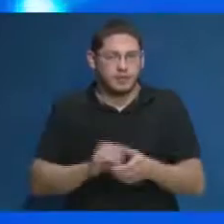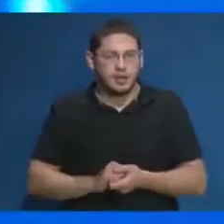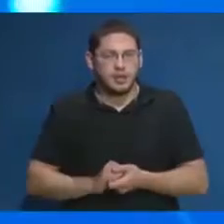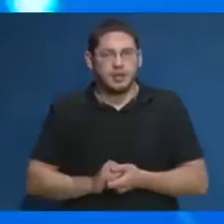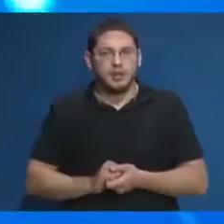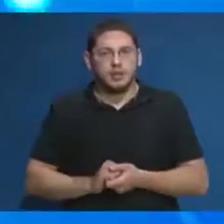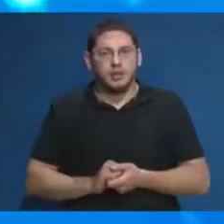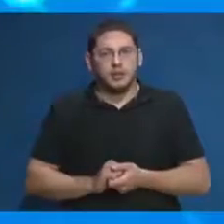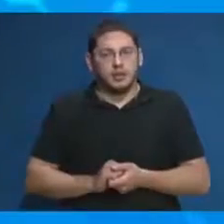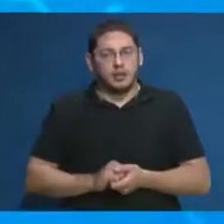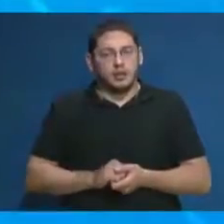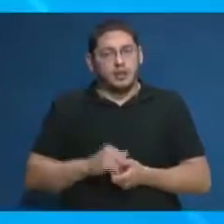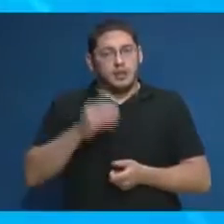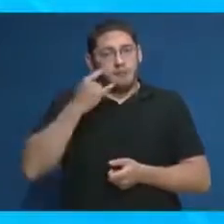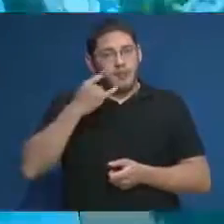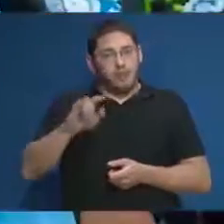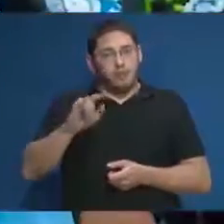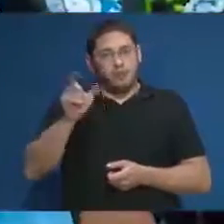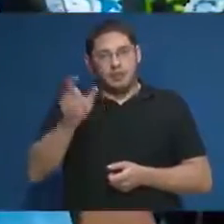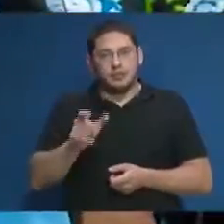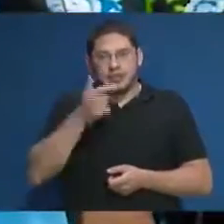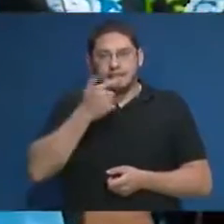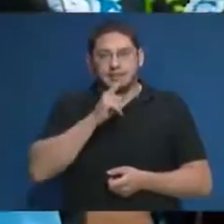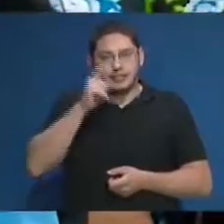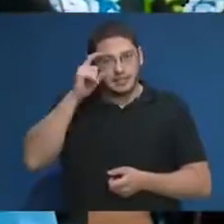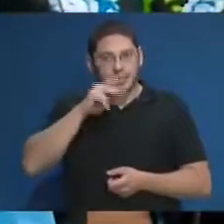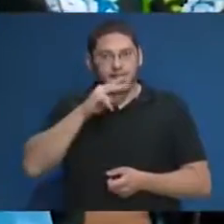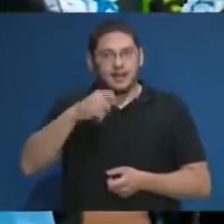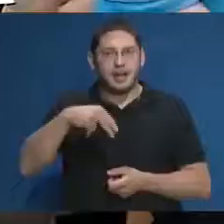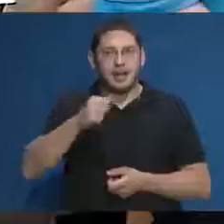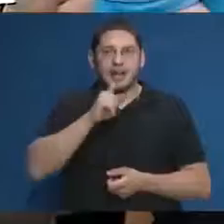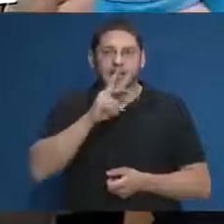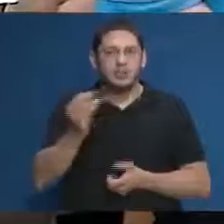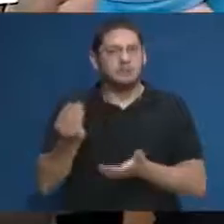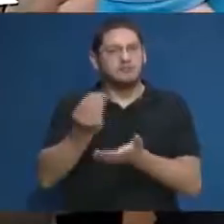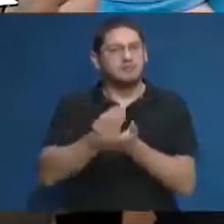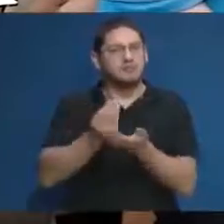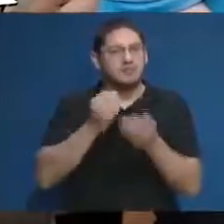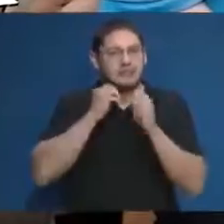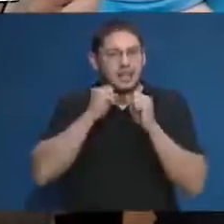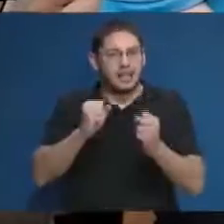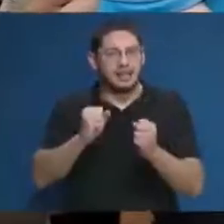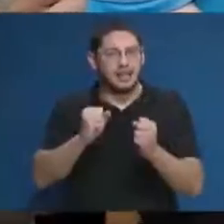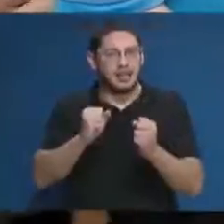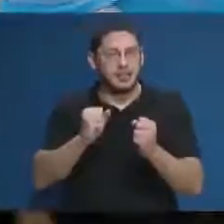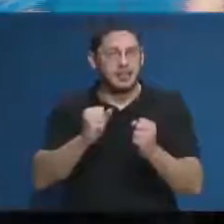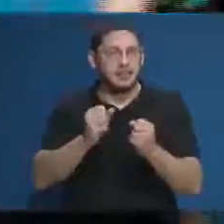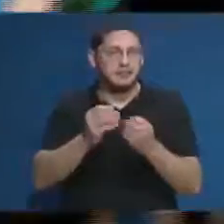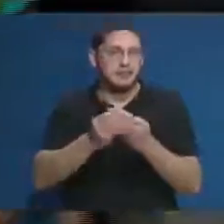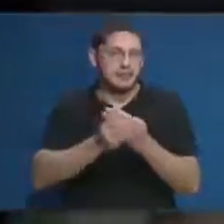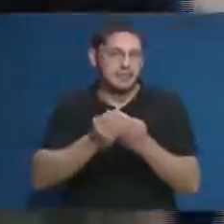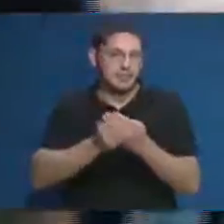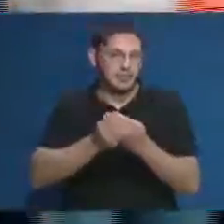Nos vamos ahora al departamento de Maipú, donde Matías Estebanato fue hoy designado como el secretario de gabinete de la